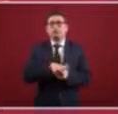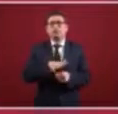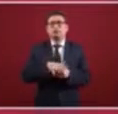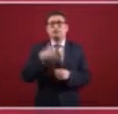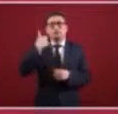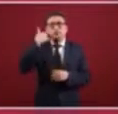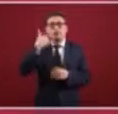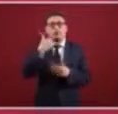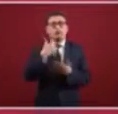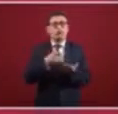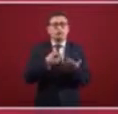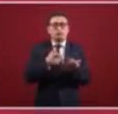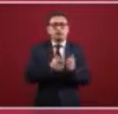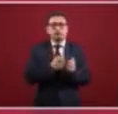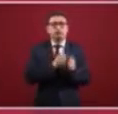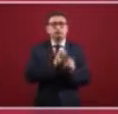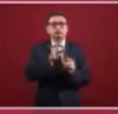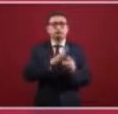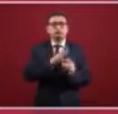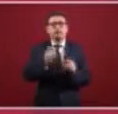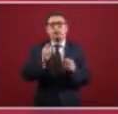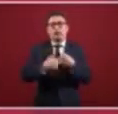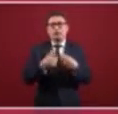algo que poner.